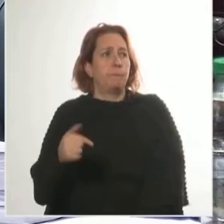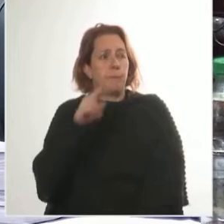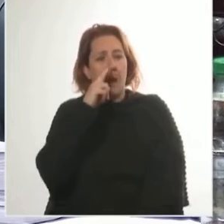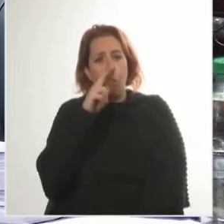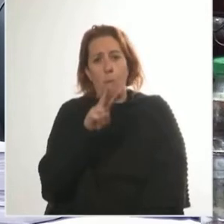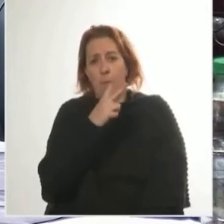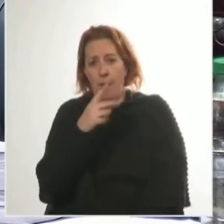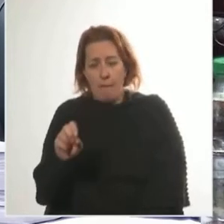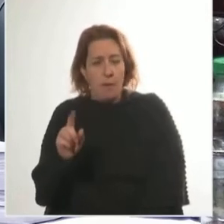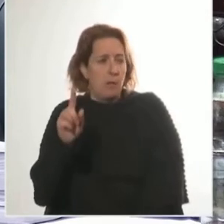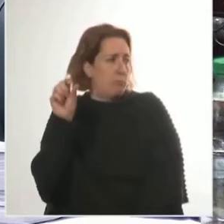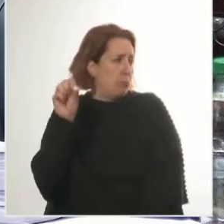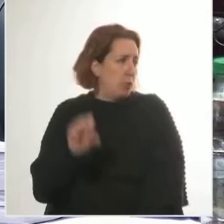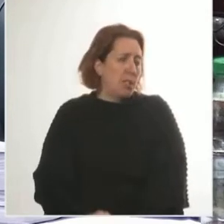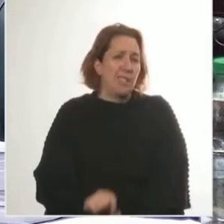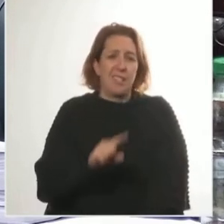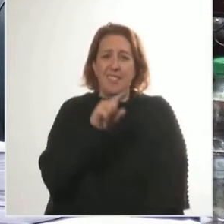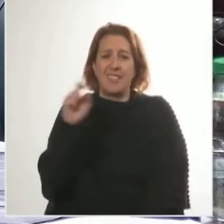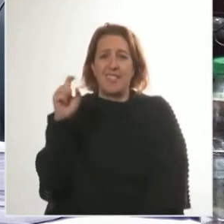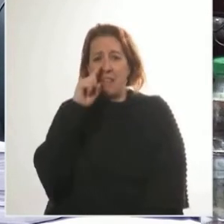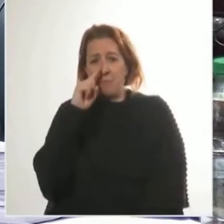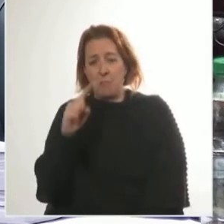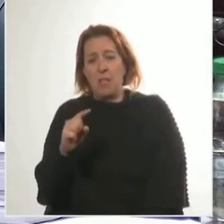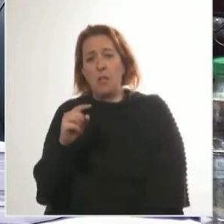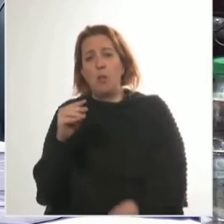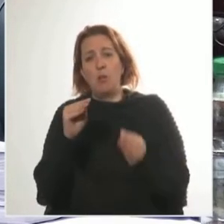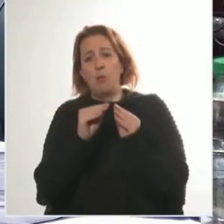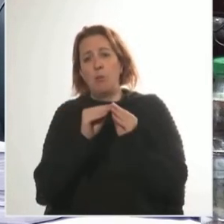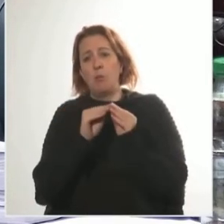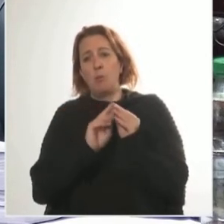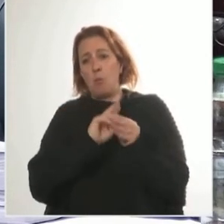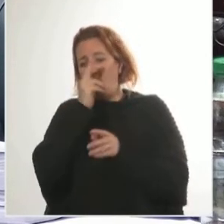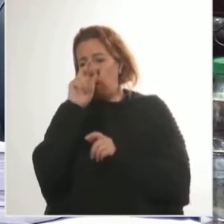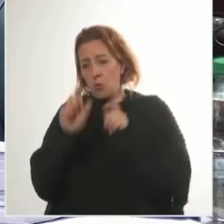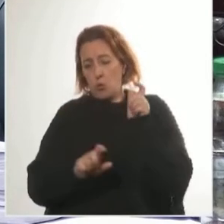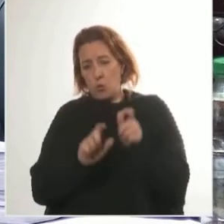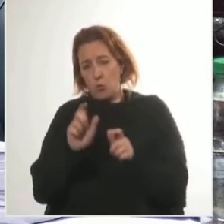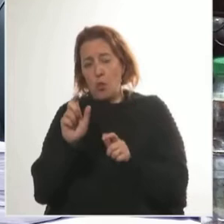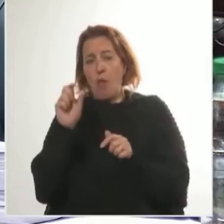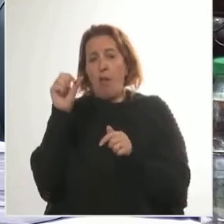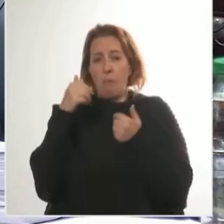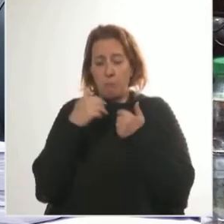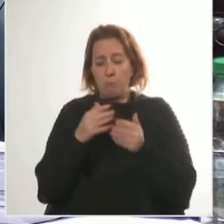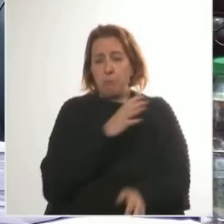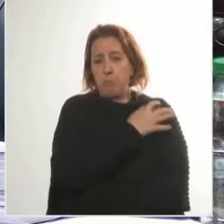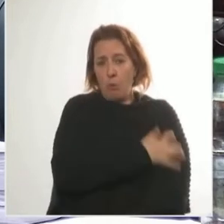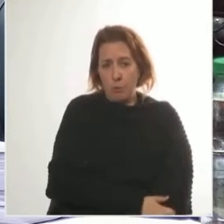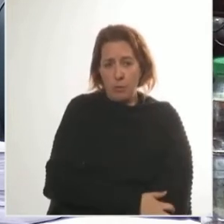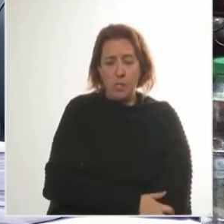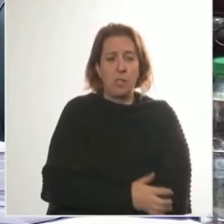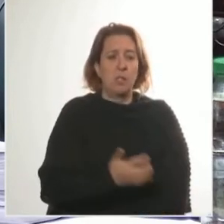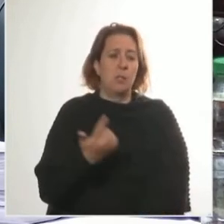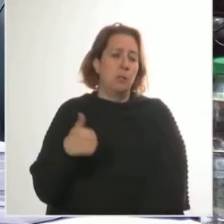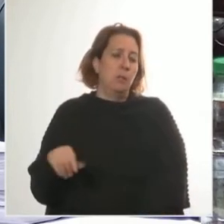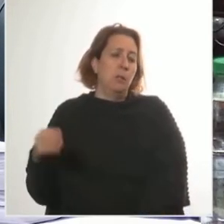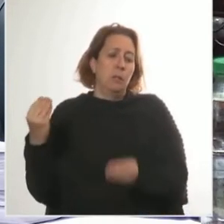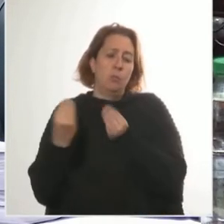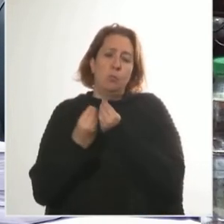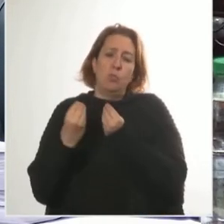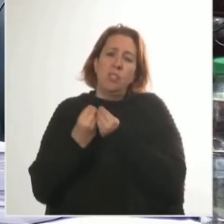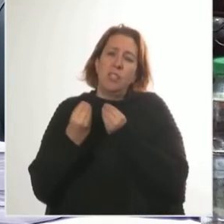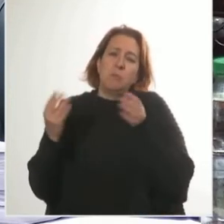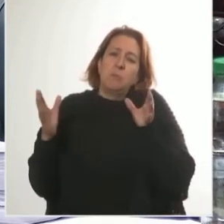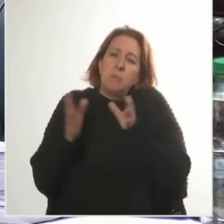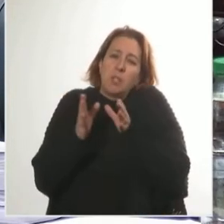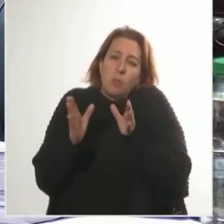2020 no cayeran 100.000 compatriotas en la pobreza, para que muchas micro y pequeñas